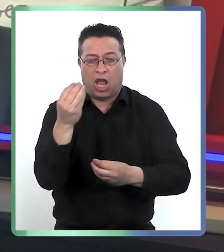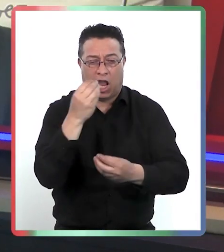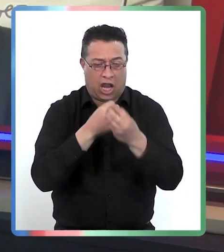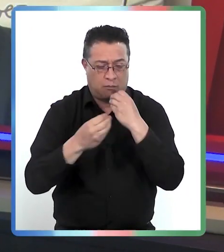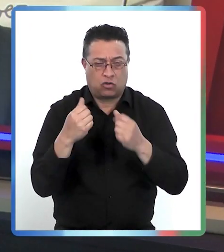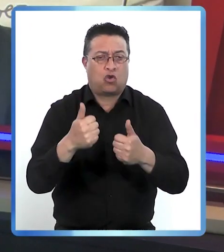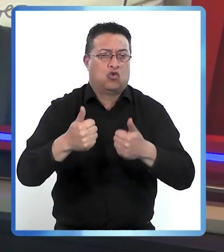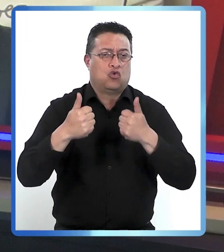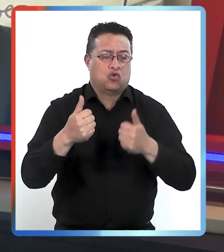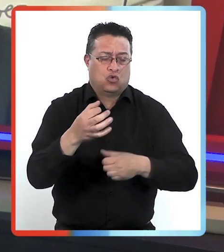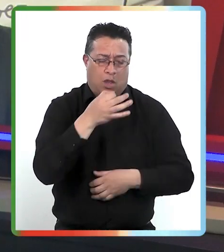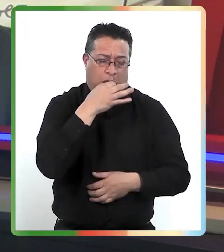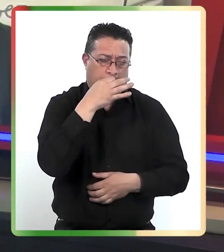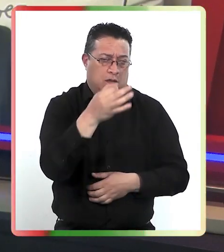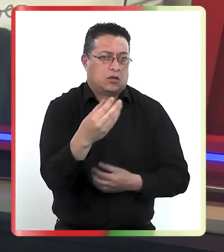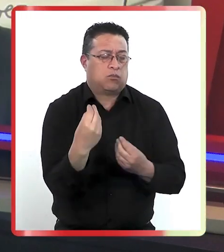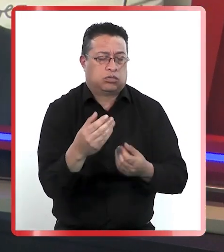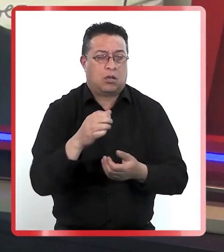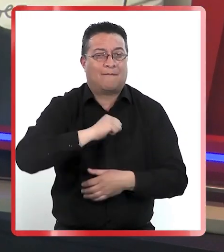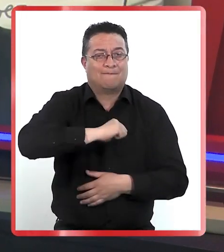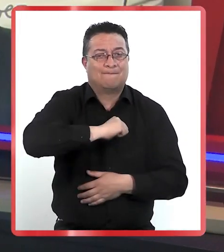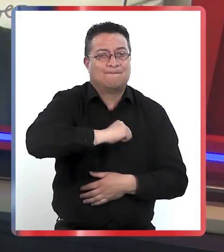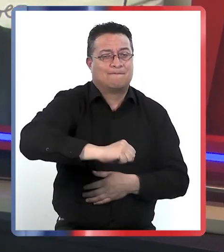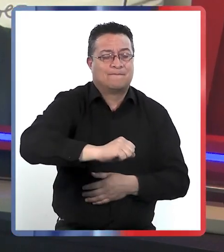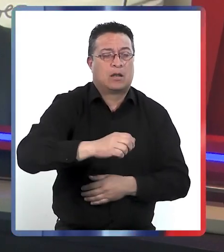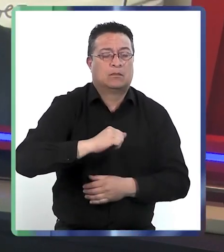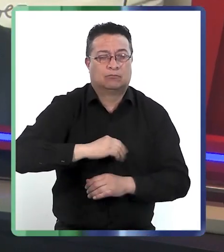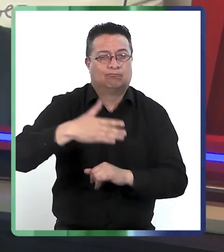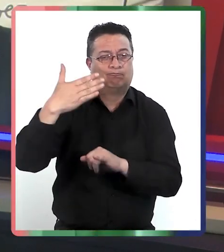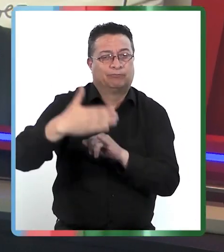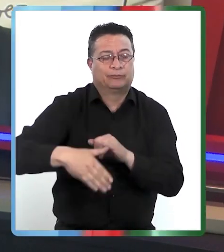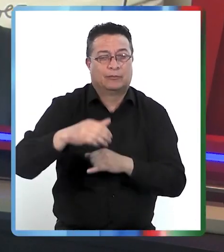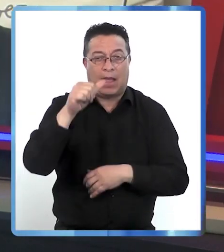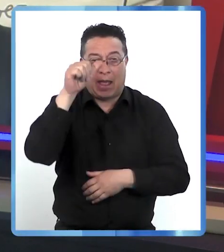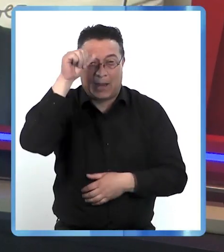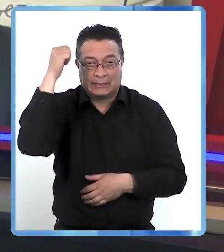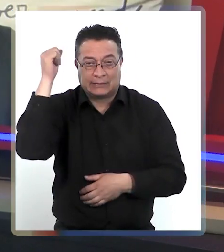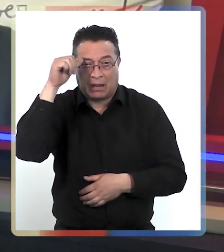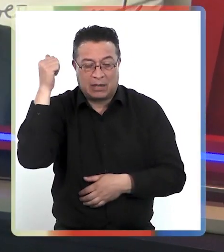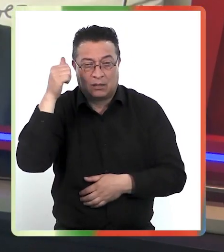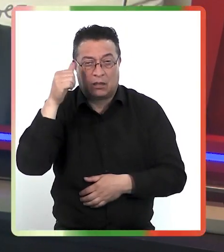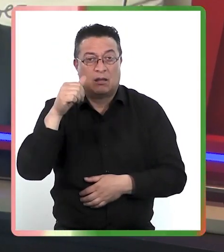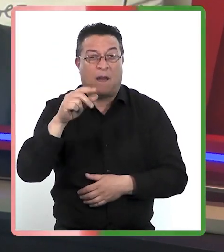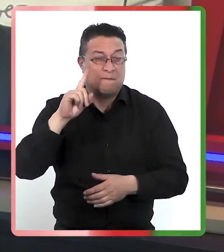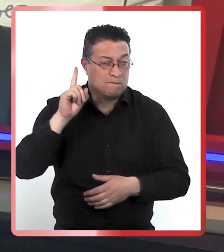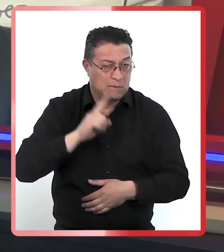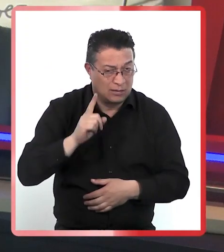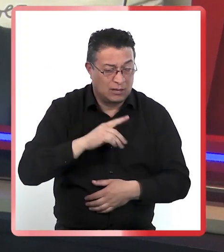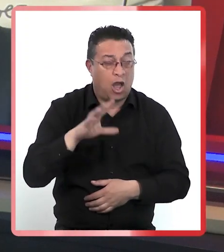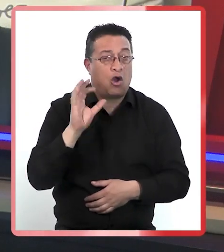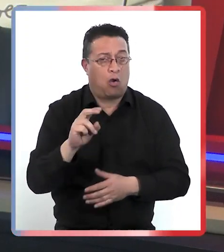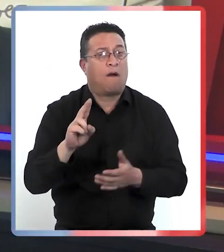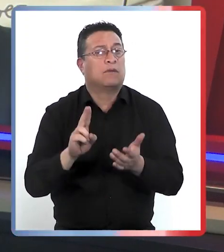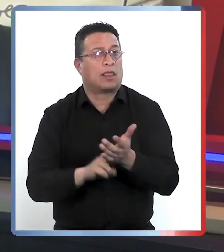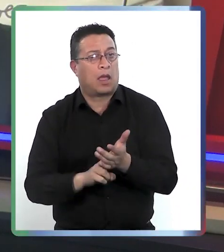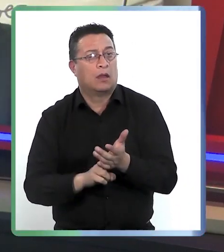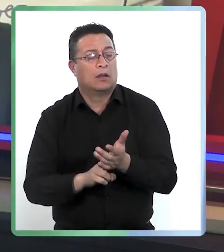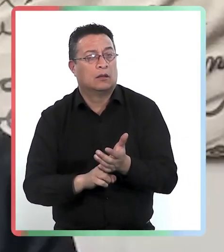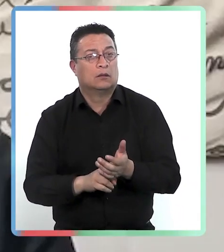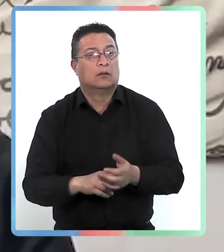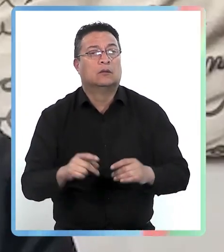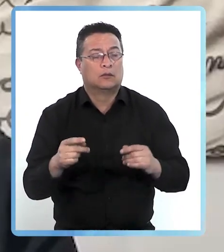de superalimentos que prometen ser efectivos para prevenir el Alzheimer. ¿Esto es mito o hay algo de verdad